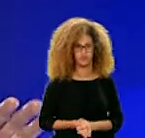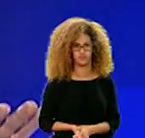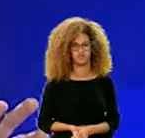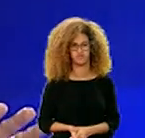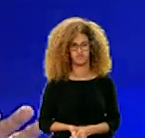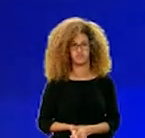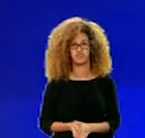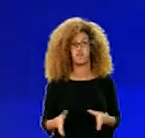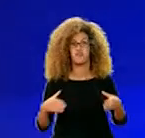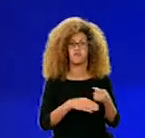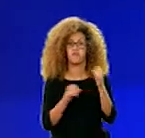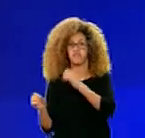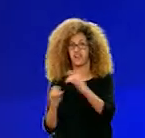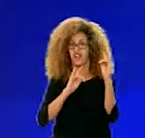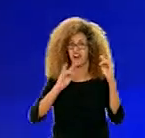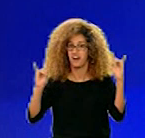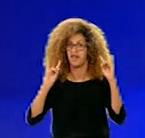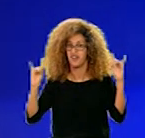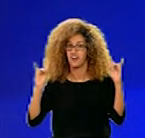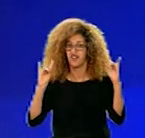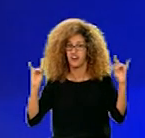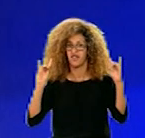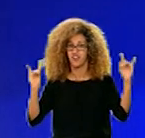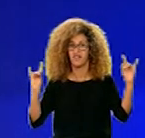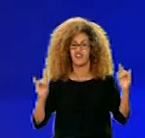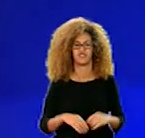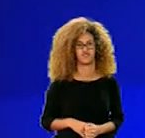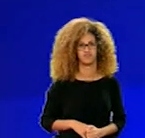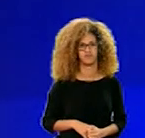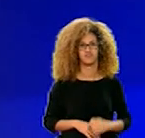¿Cuál es la murga que suena?